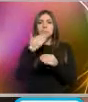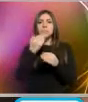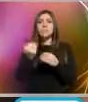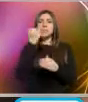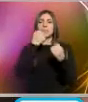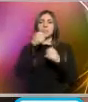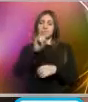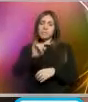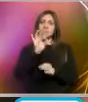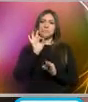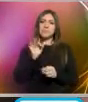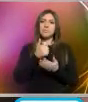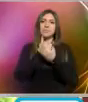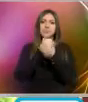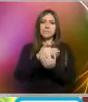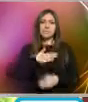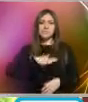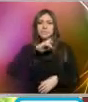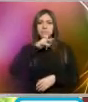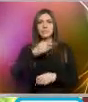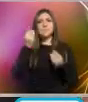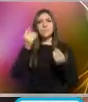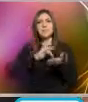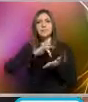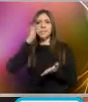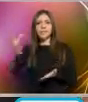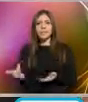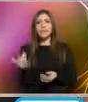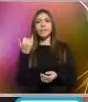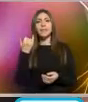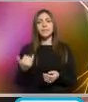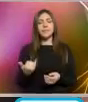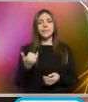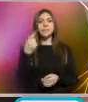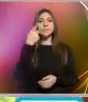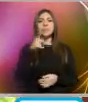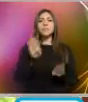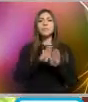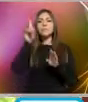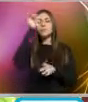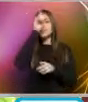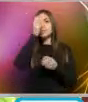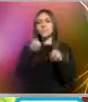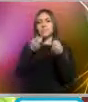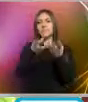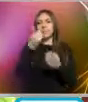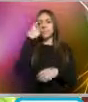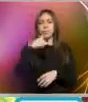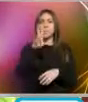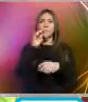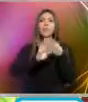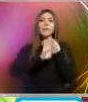comer. Exacto. María, muchas gracias, Gracias, Que María. estén muy bien. por Feliz estas martes. Hasta luego. recomendaciones para evitar el estreñimiento.